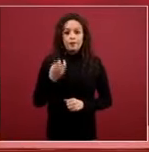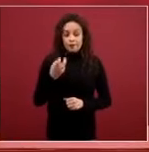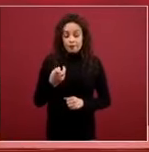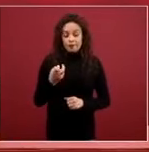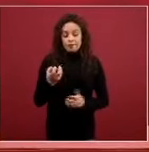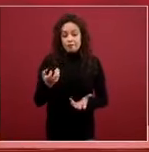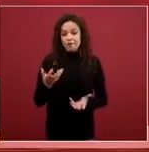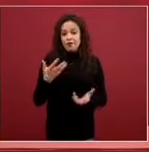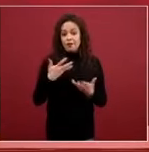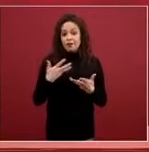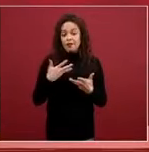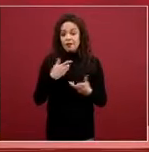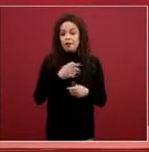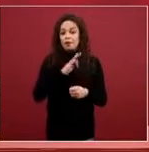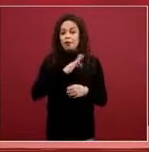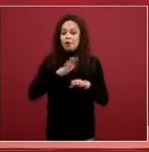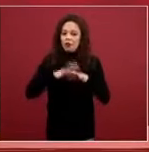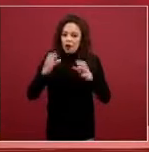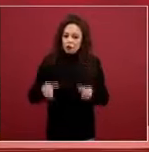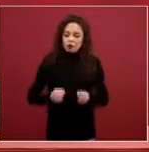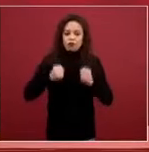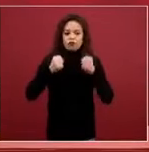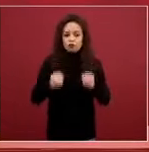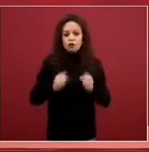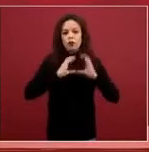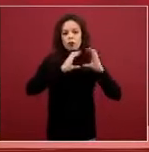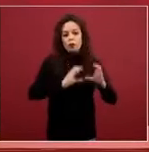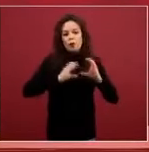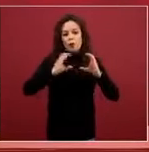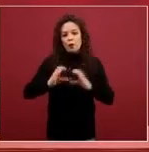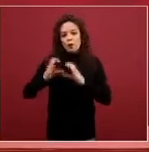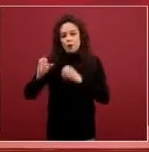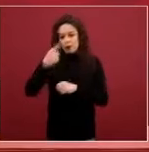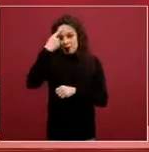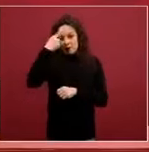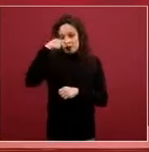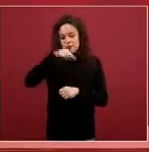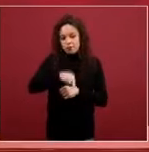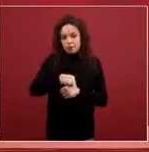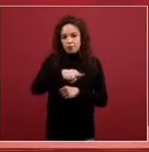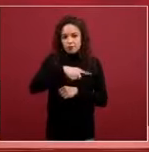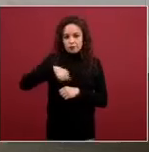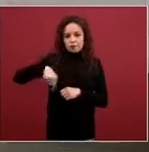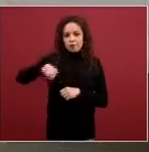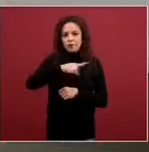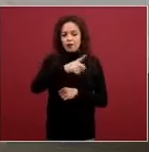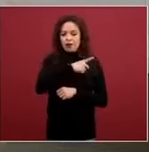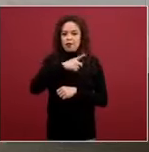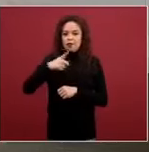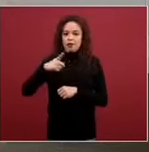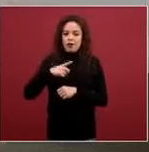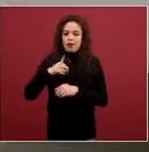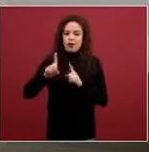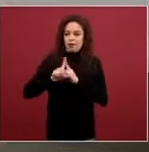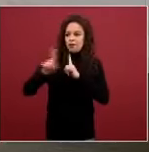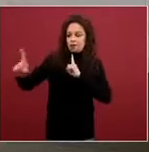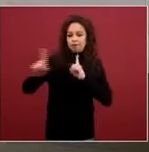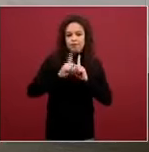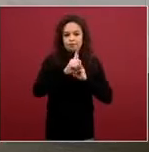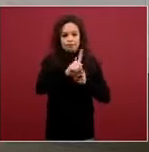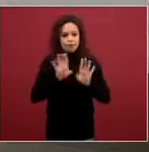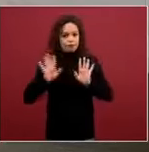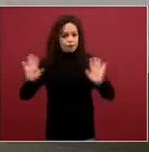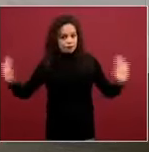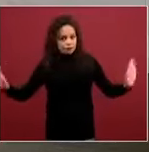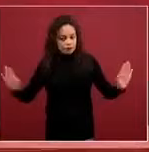reforzar las acciones que se están llevando a cabo de la Jornada Nacional de Sana Distancia, porque entonces si yo estoy evidenciando que en este municipio,